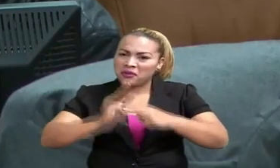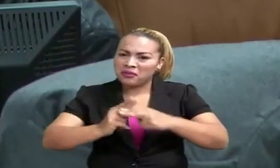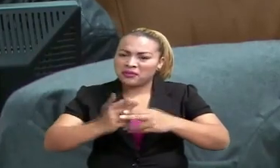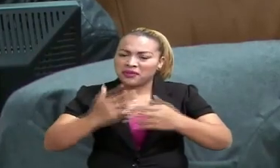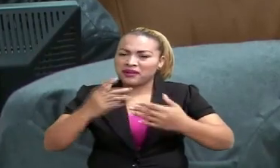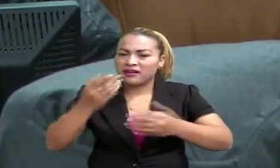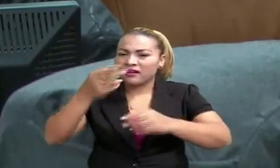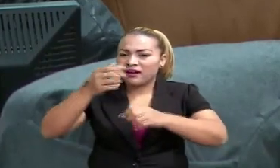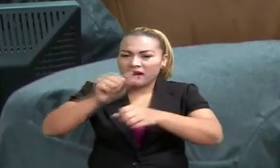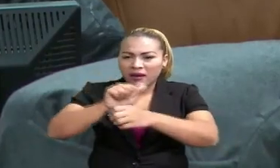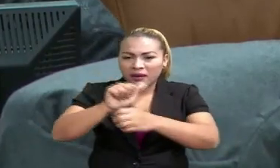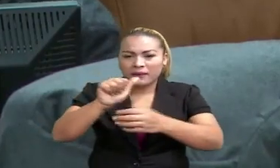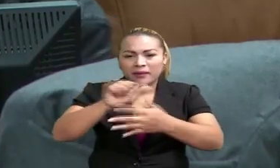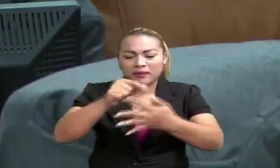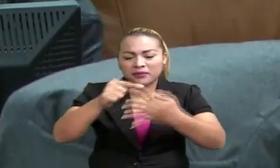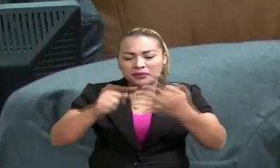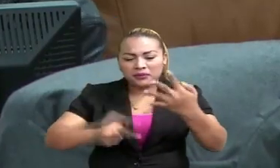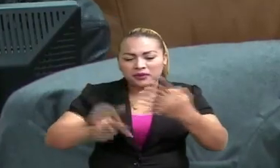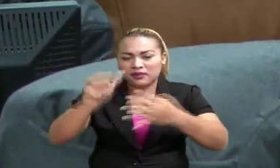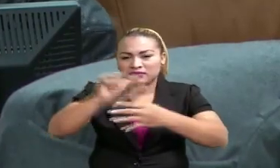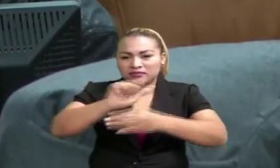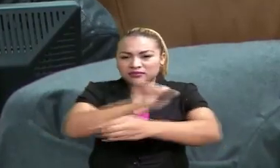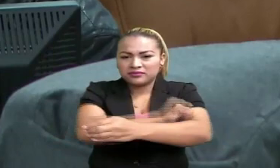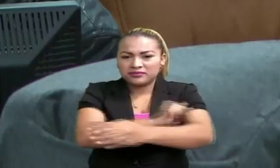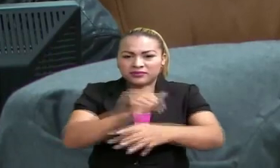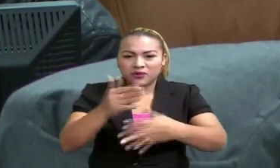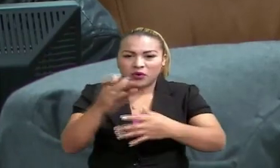cuántas comunidades quieren que dejemos sin energía eléctrica?